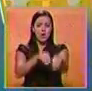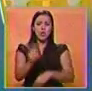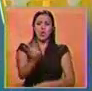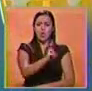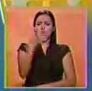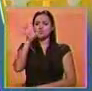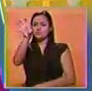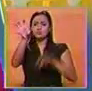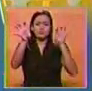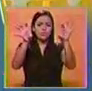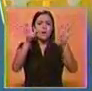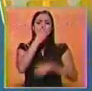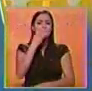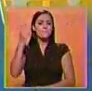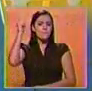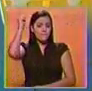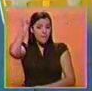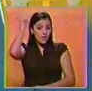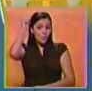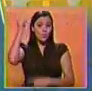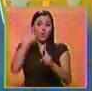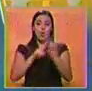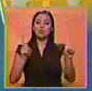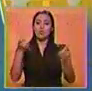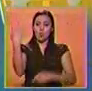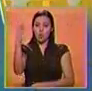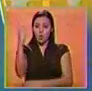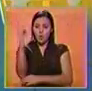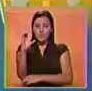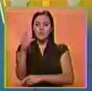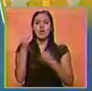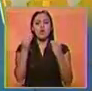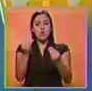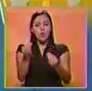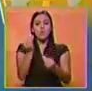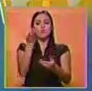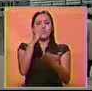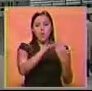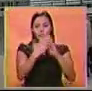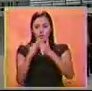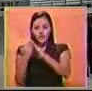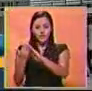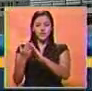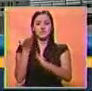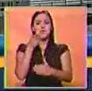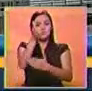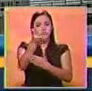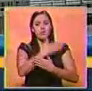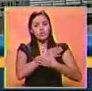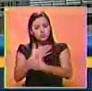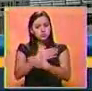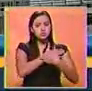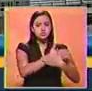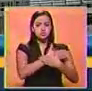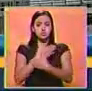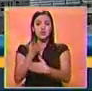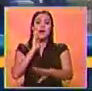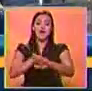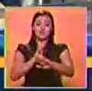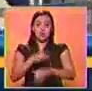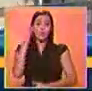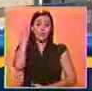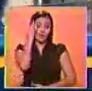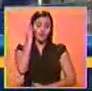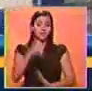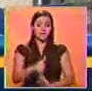Perú y Colombia ante la imposibilidad de avanzar a nivel de bloque con la Comunidad Andina de Naciones. El anuncio lo hizo en Bruselas la comisaria europea